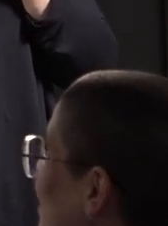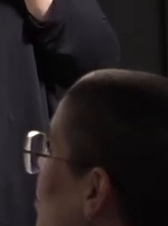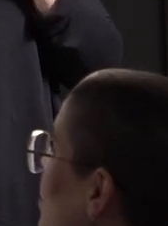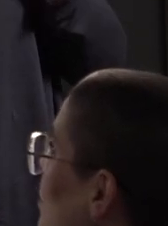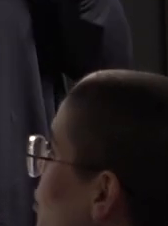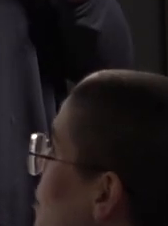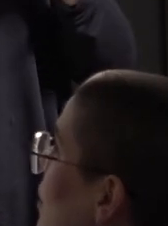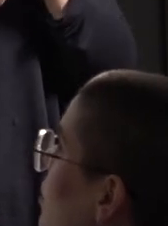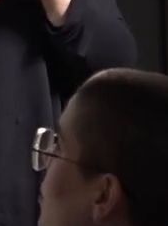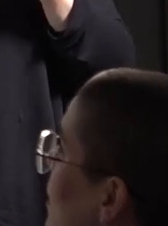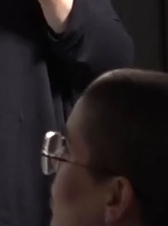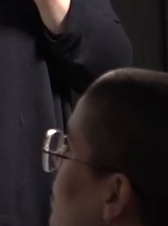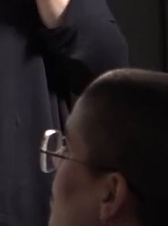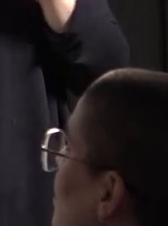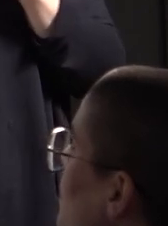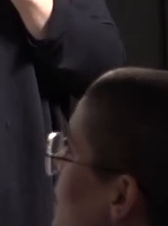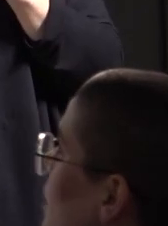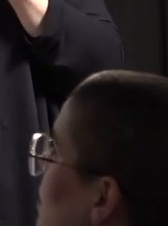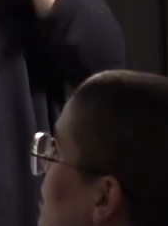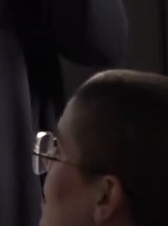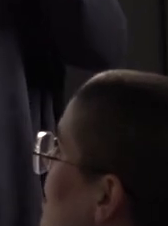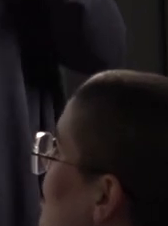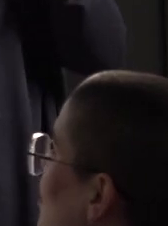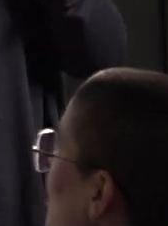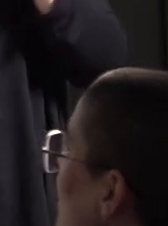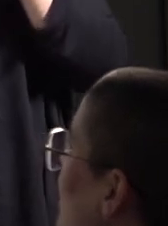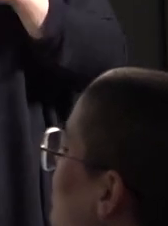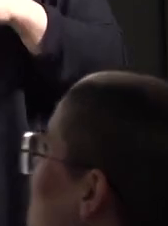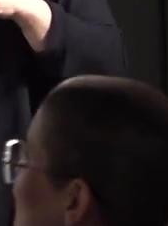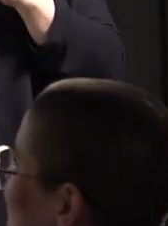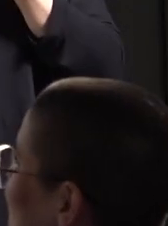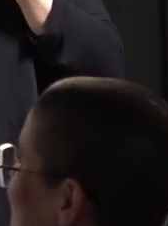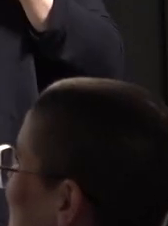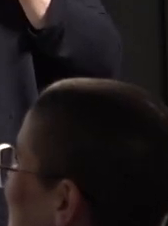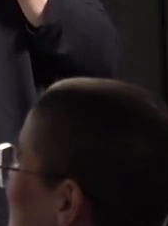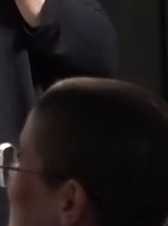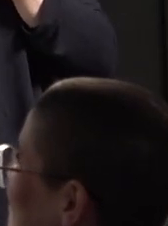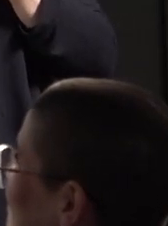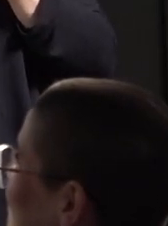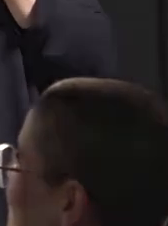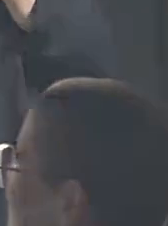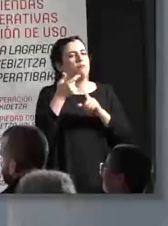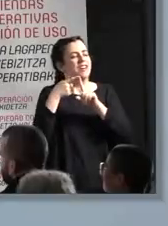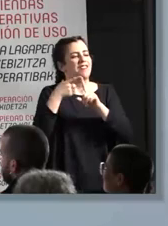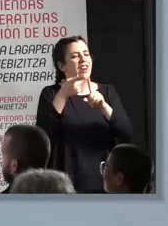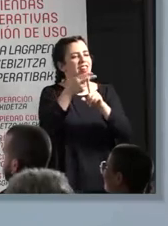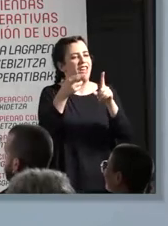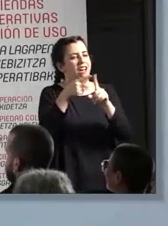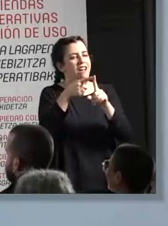Bueno, bien, no, es que había un tema que sí que... bien, y solo quería hacer una pequeña referencia. Ahora